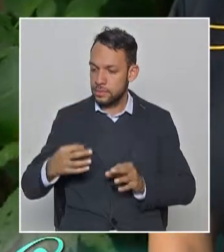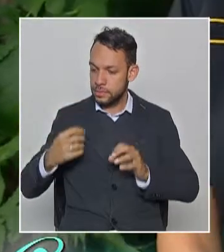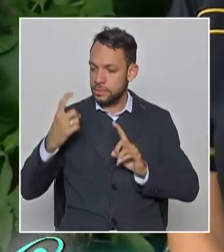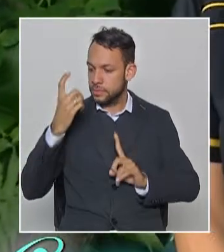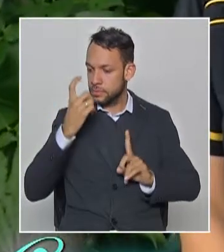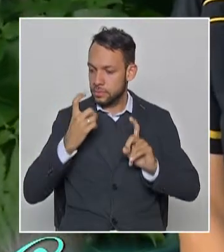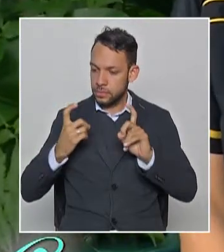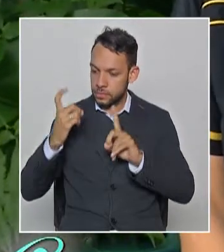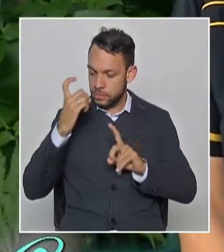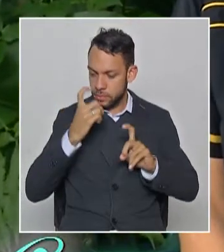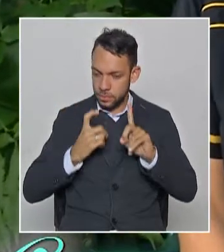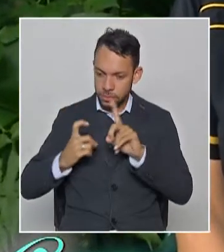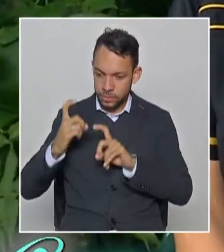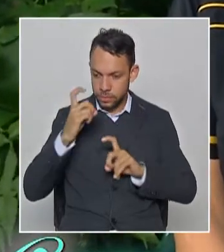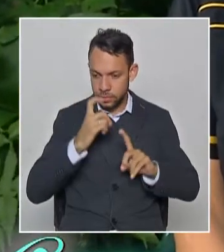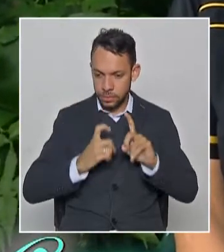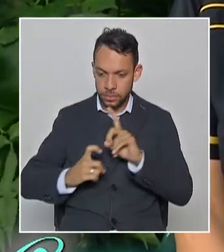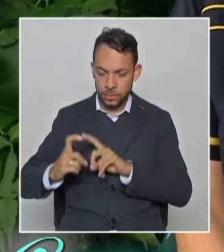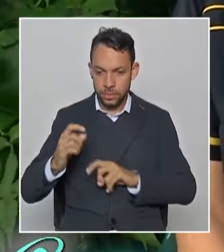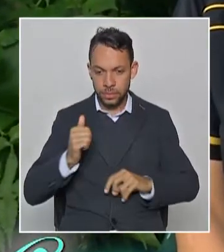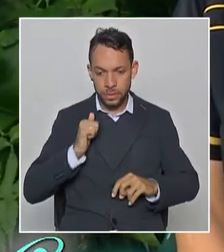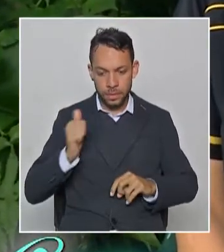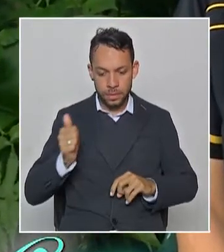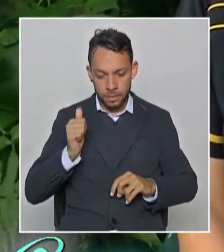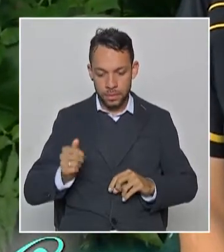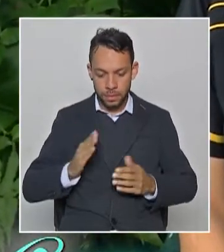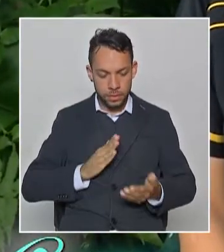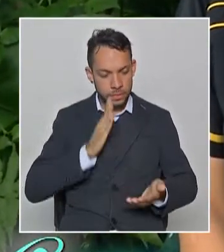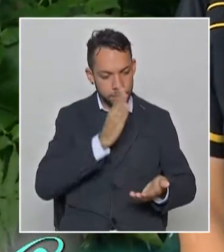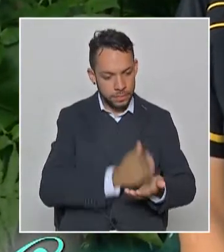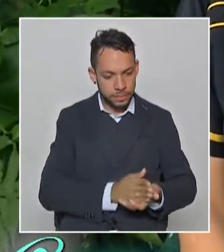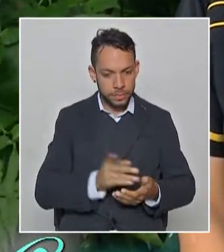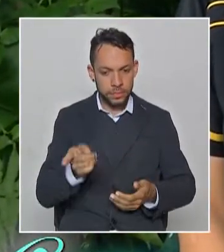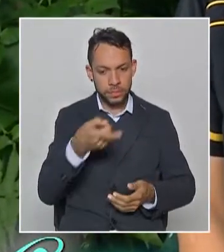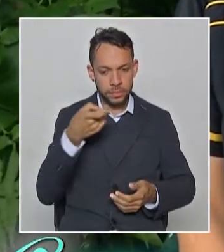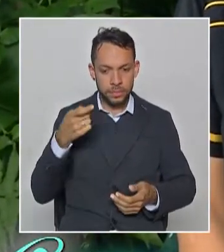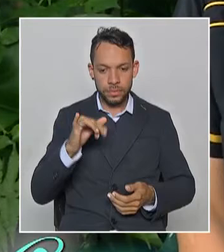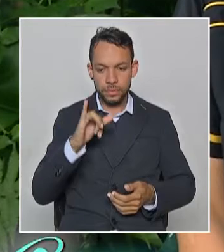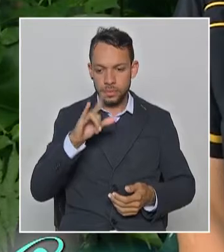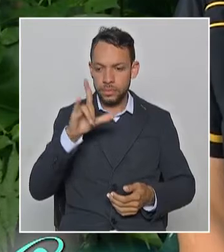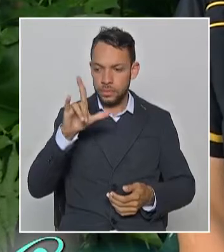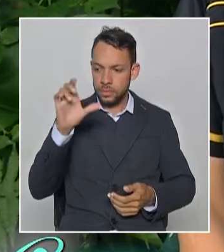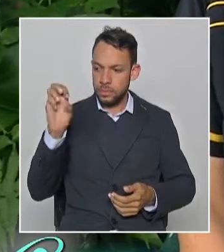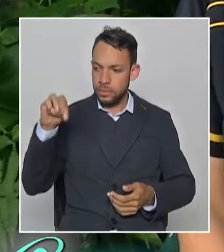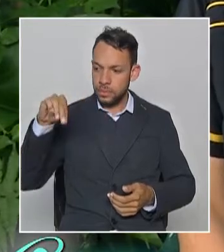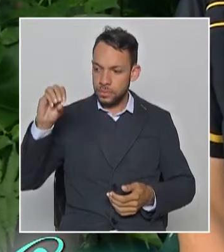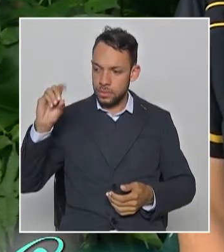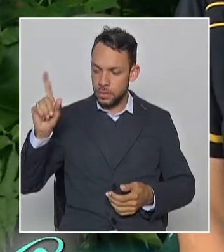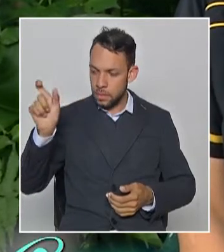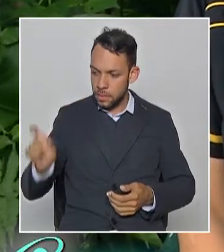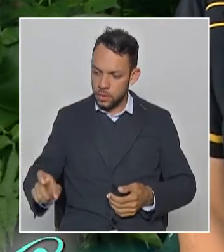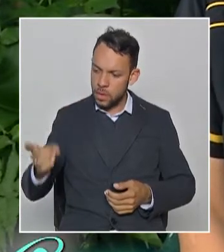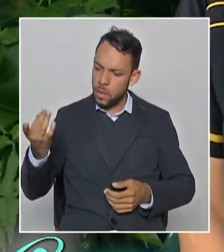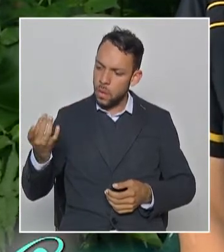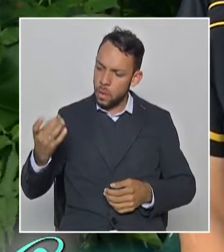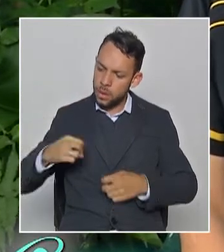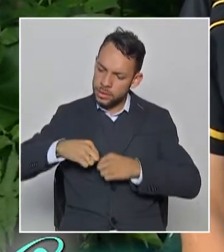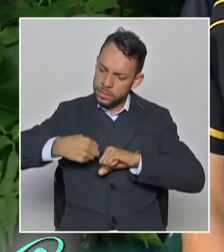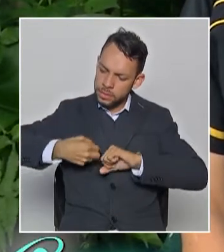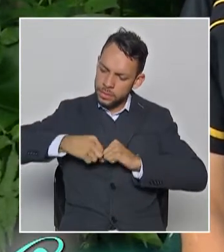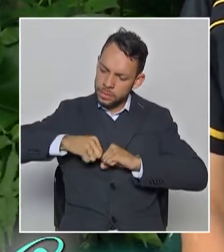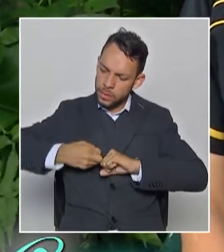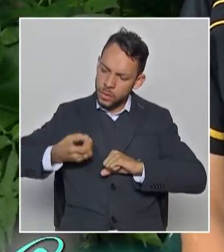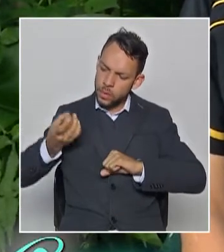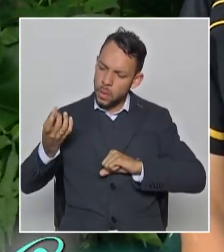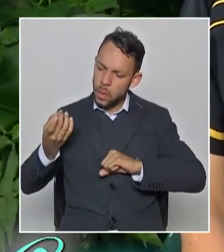reflexión. Él fue y entonces la historia de Guillermo Betancourt. Dolor en la rodilla. Le hacen una